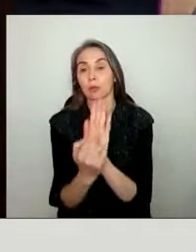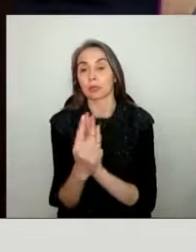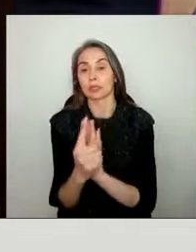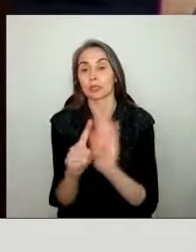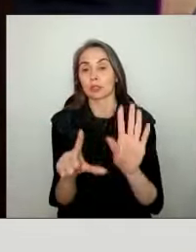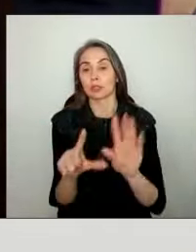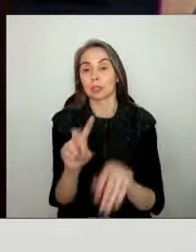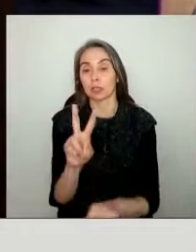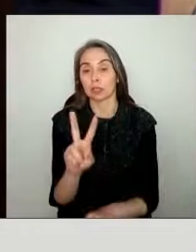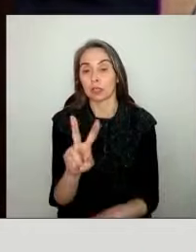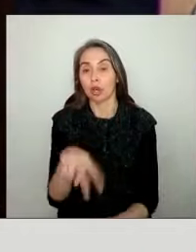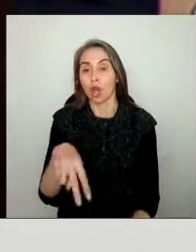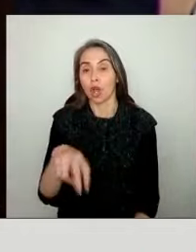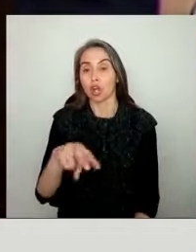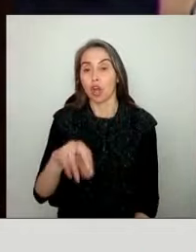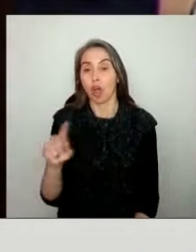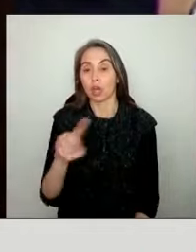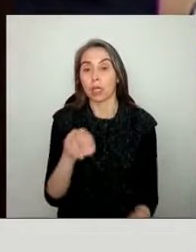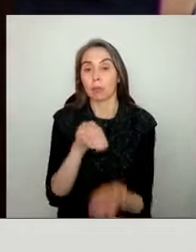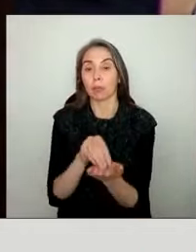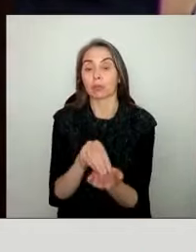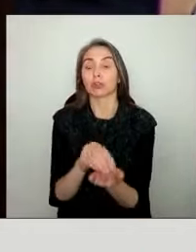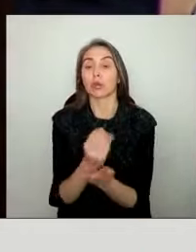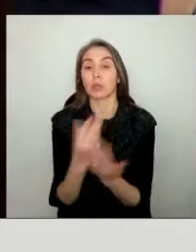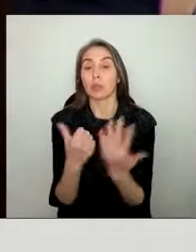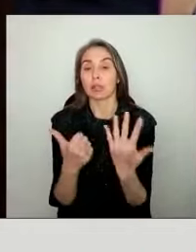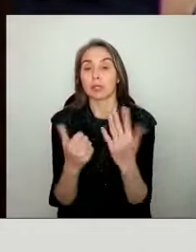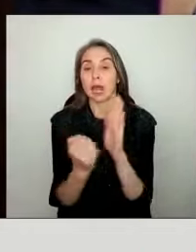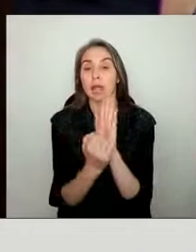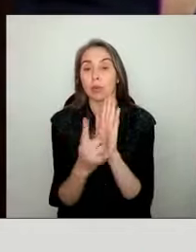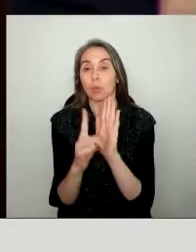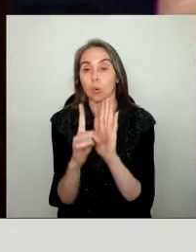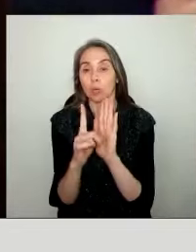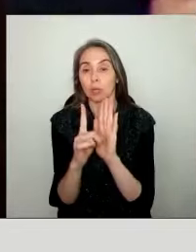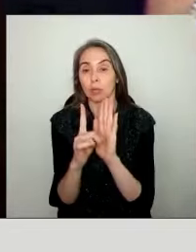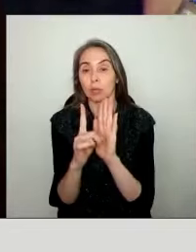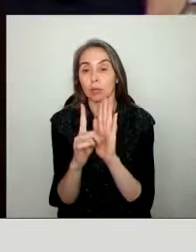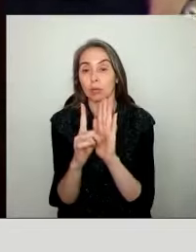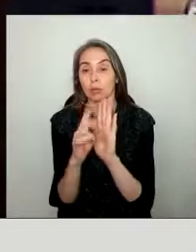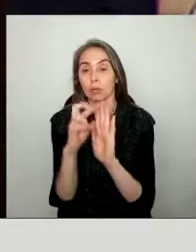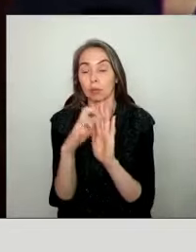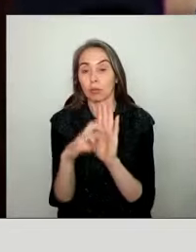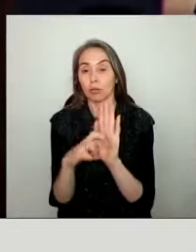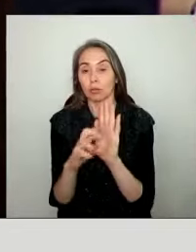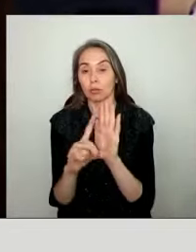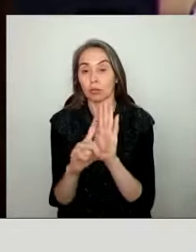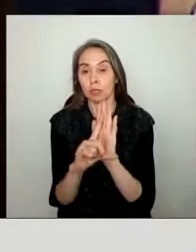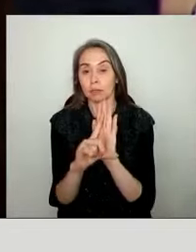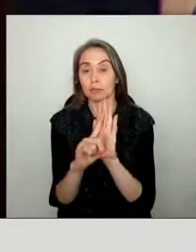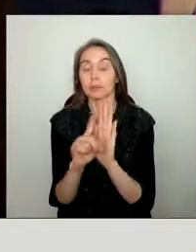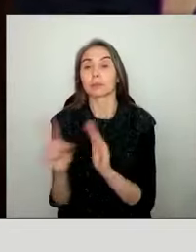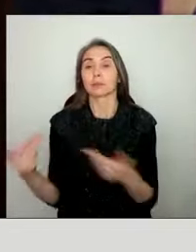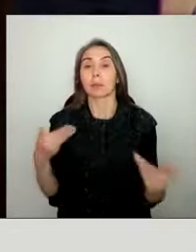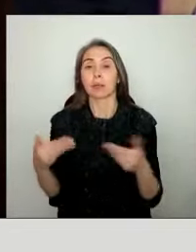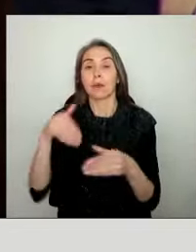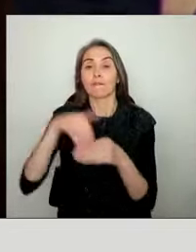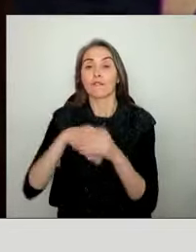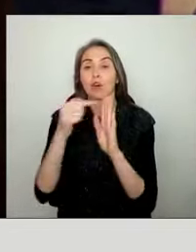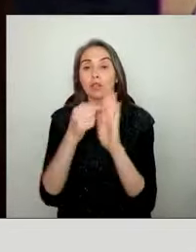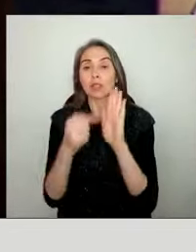nonies contenido en el numeral 6 del artículo único del proyecto cuya votación separada ha sido